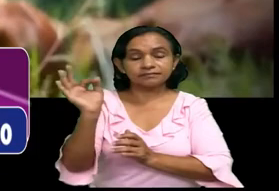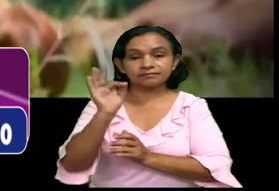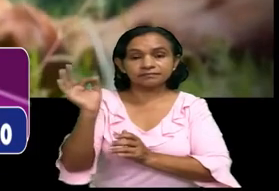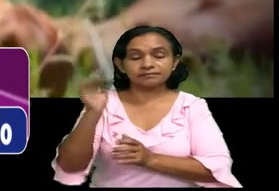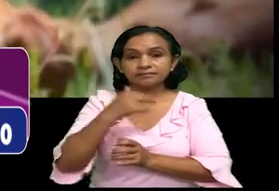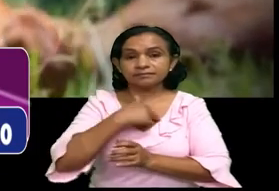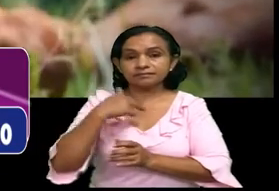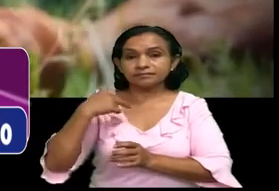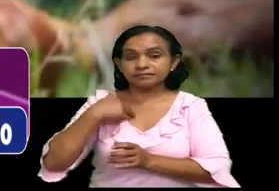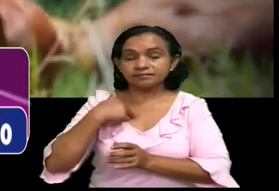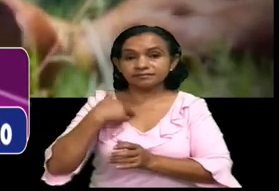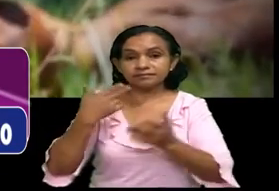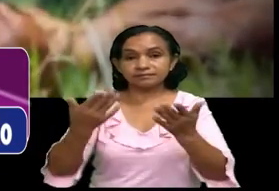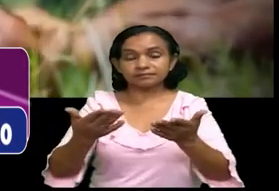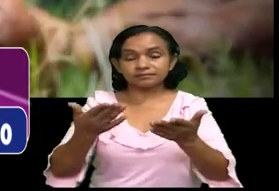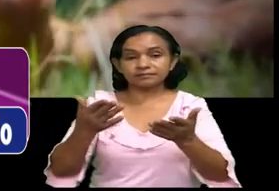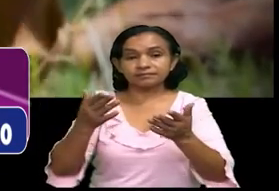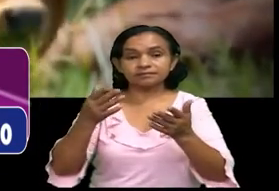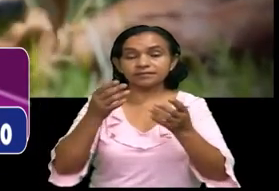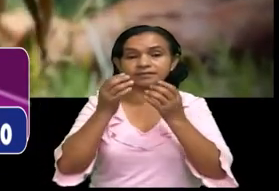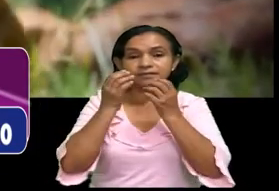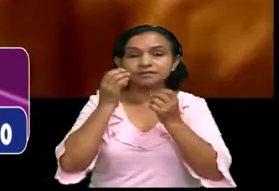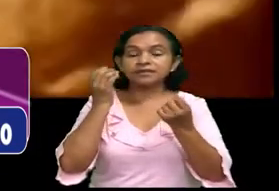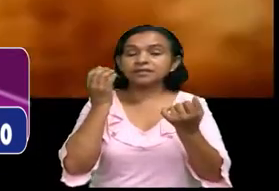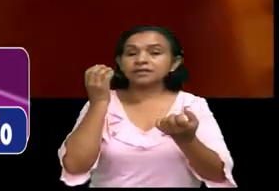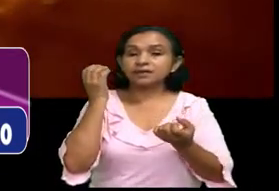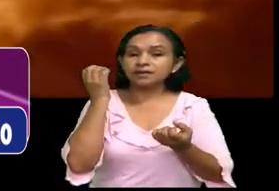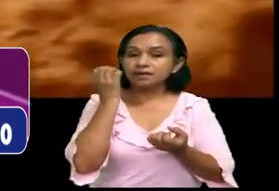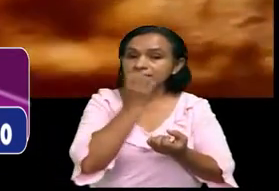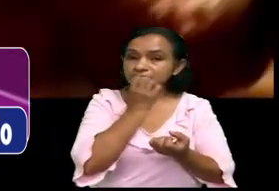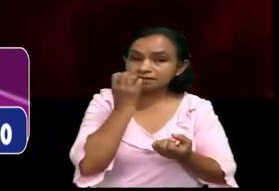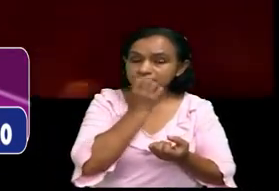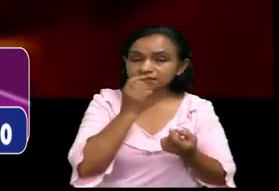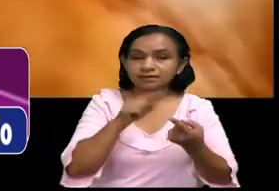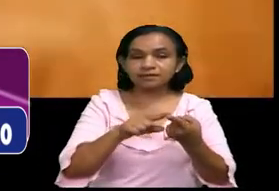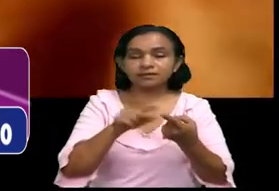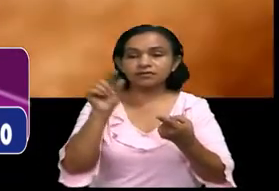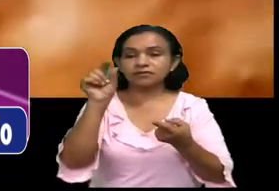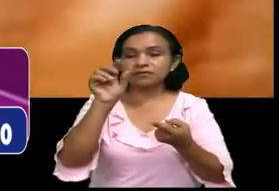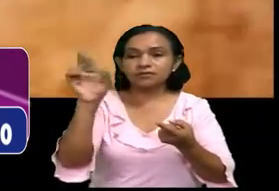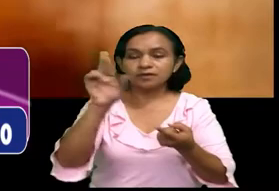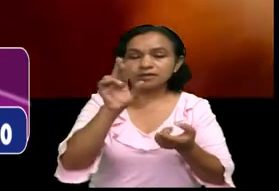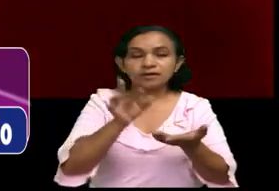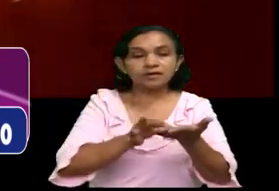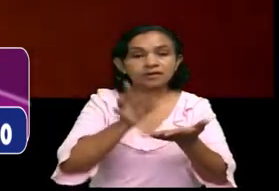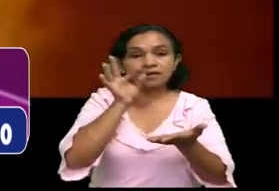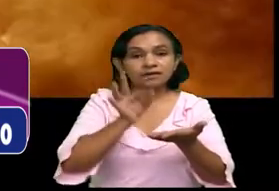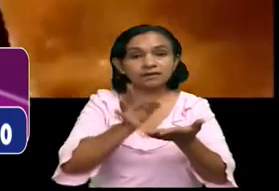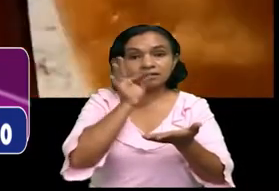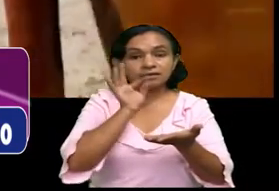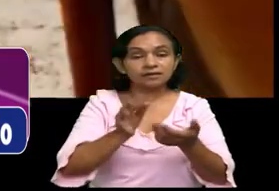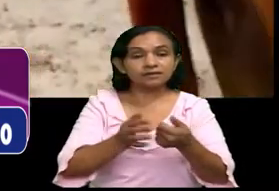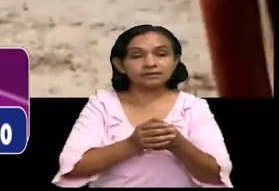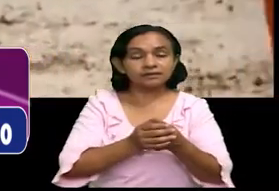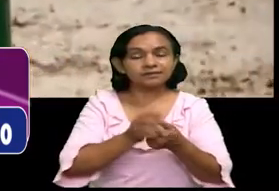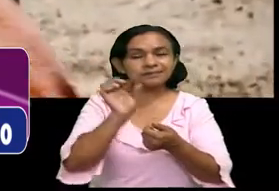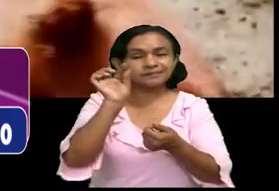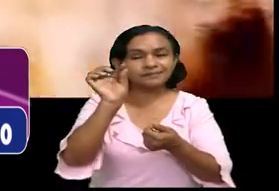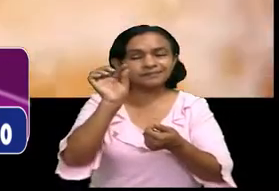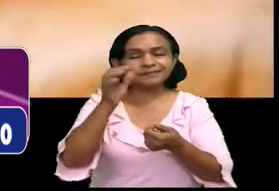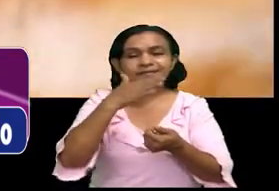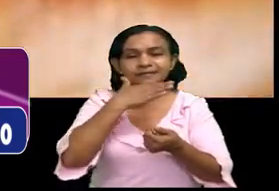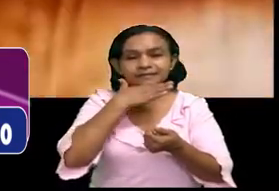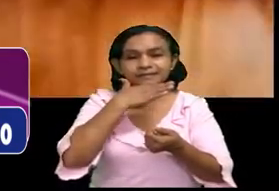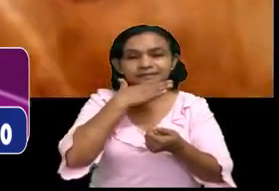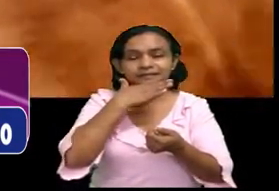producción de maíz, de frijoles, de café. En el único producto que nosotros todavía tenemos